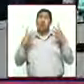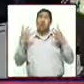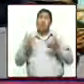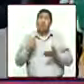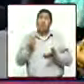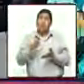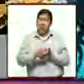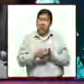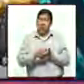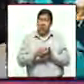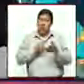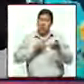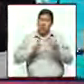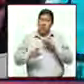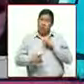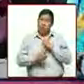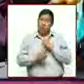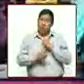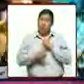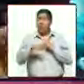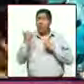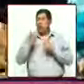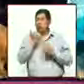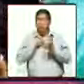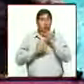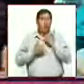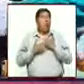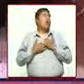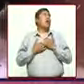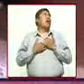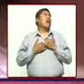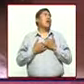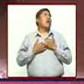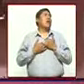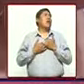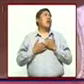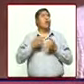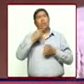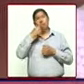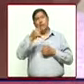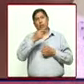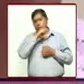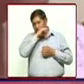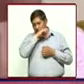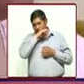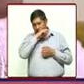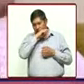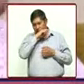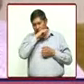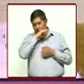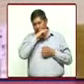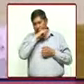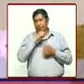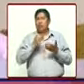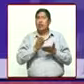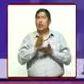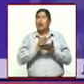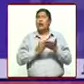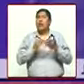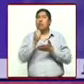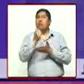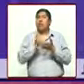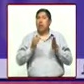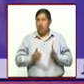invierte el pasante a diferencia de los grupos internacionales? Como le mencionaba, es una mínima parte, porque el